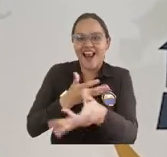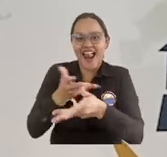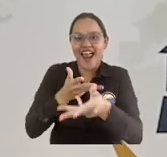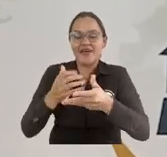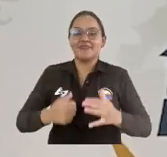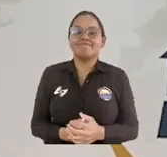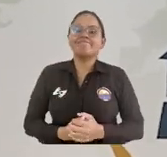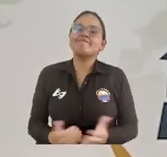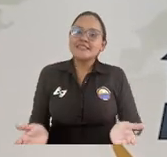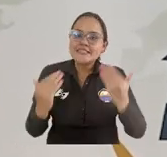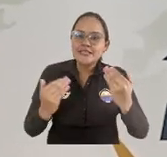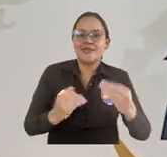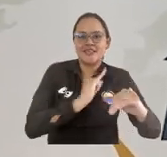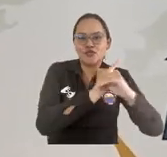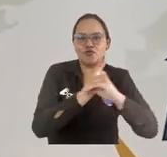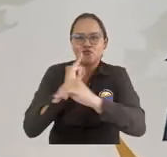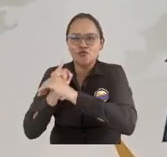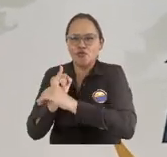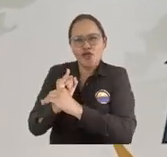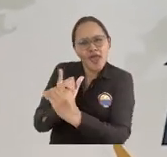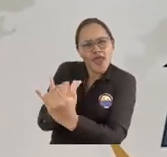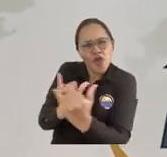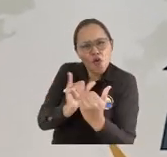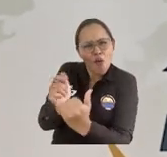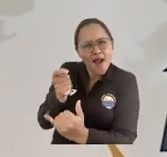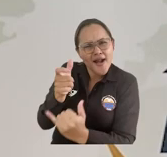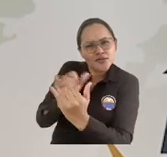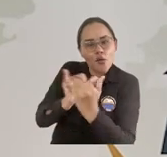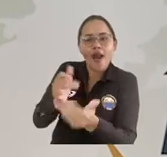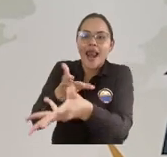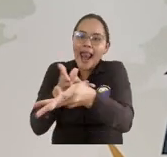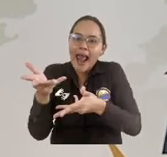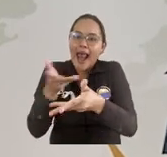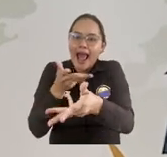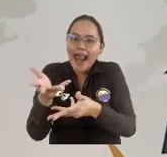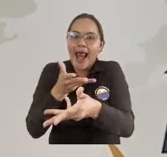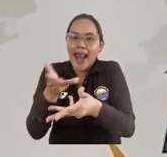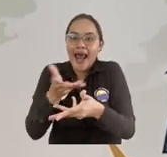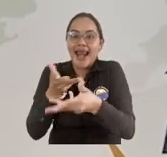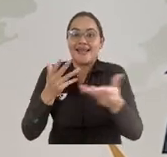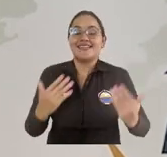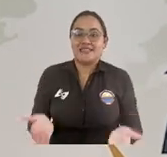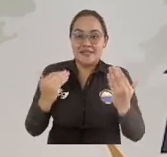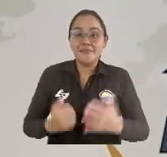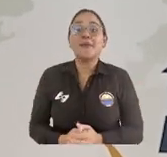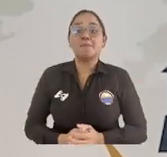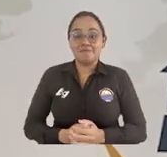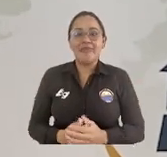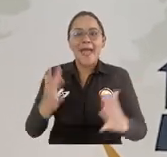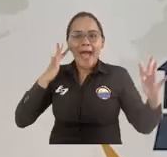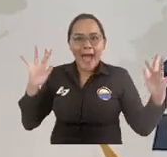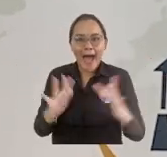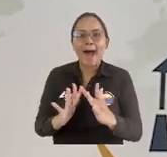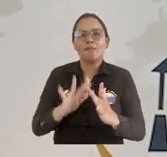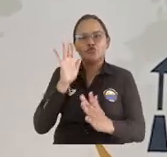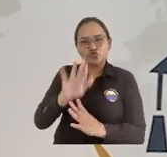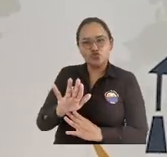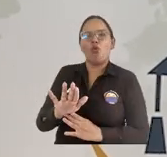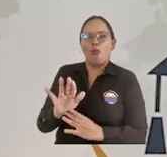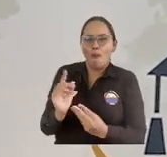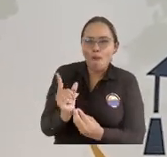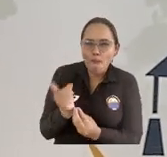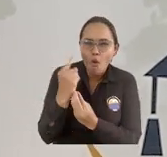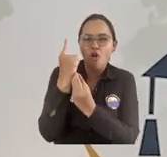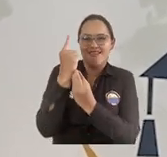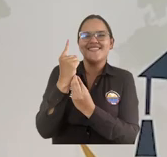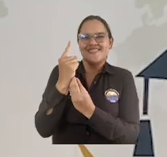lo que permite es que entre instituciones similares nos integremos a un nivel mucho más profundo, tal y como ha venido sucediendo en la integración política desde el